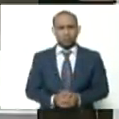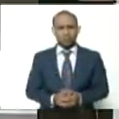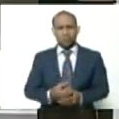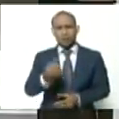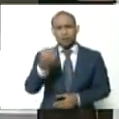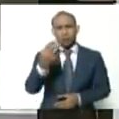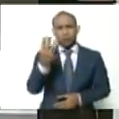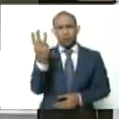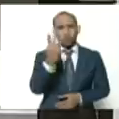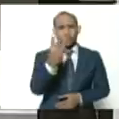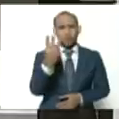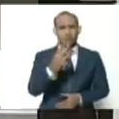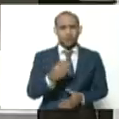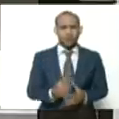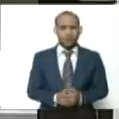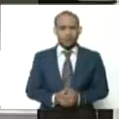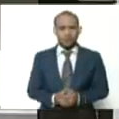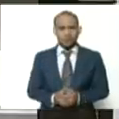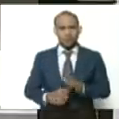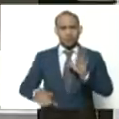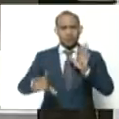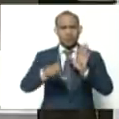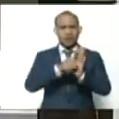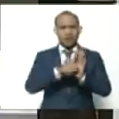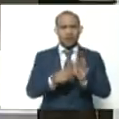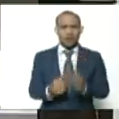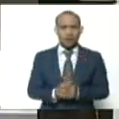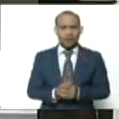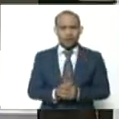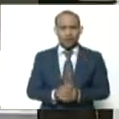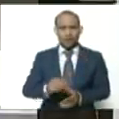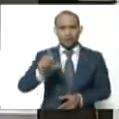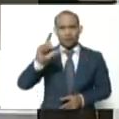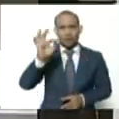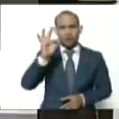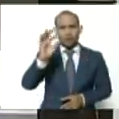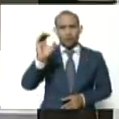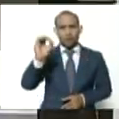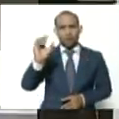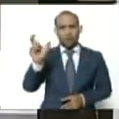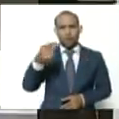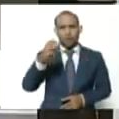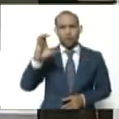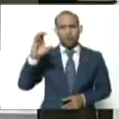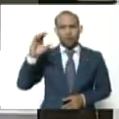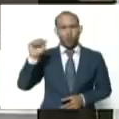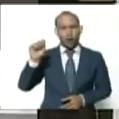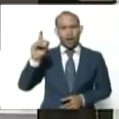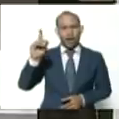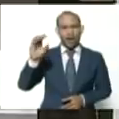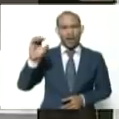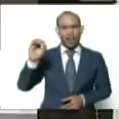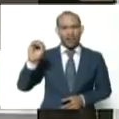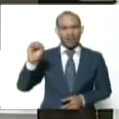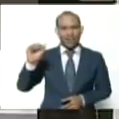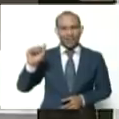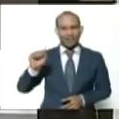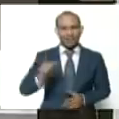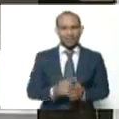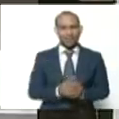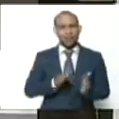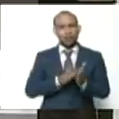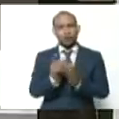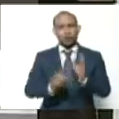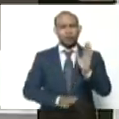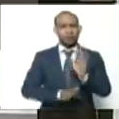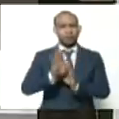Número 33, la Ley de Fogade, una ley que han propuesto para fortalecer Fogade como